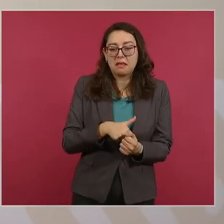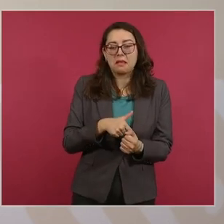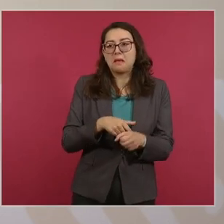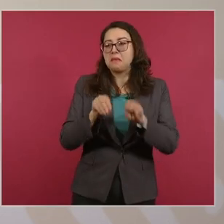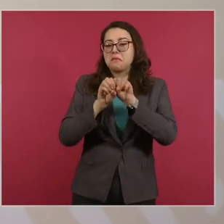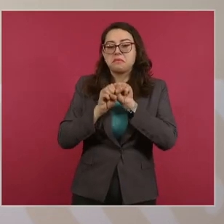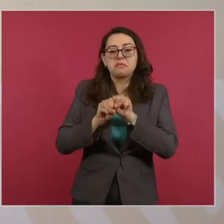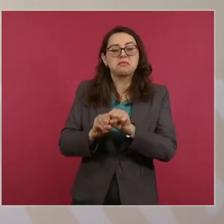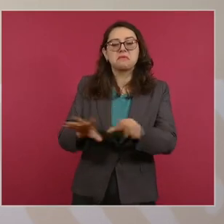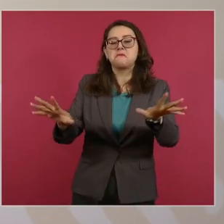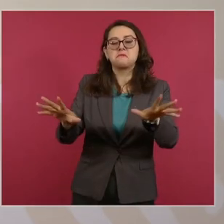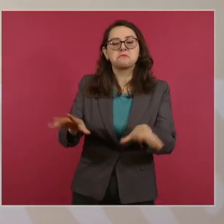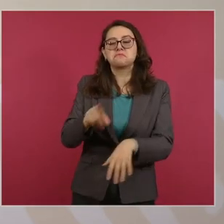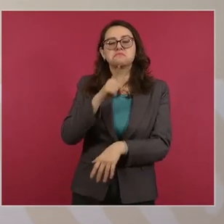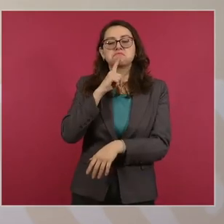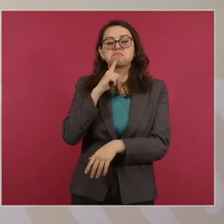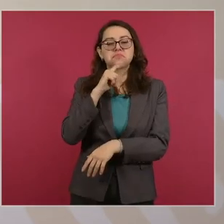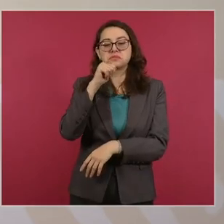nada,